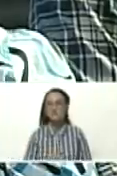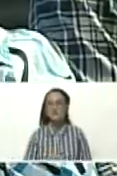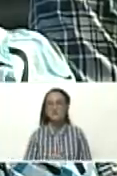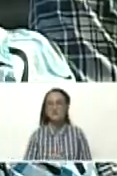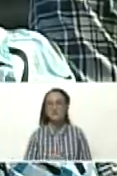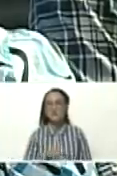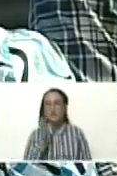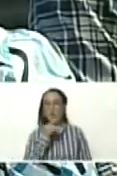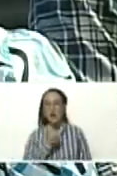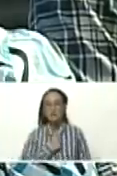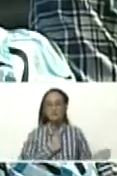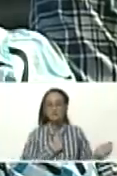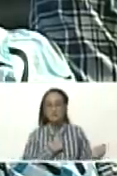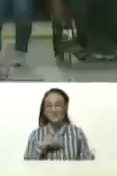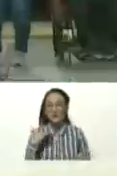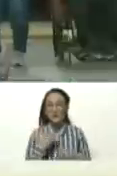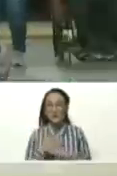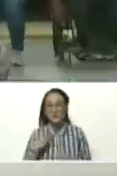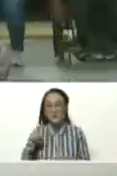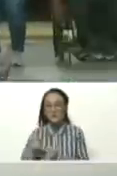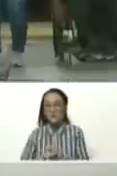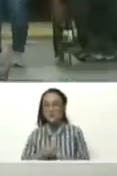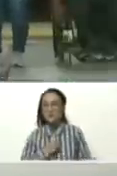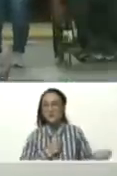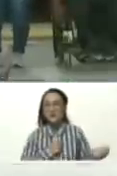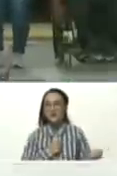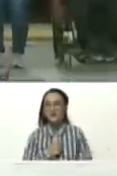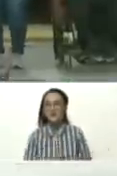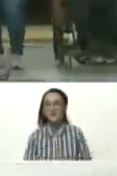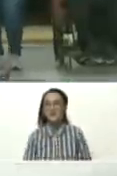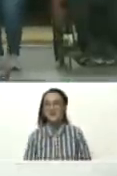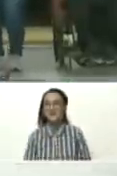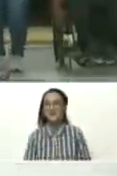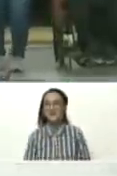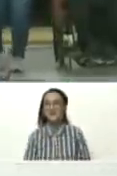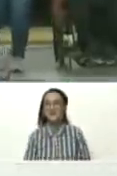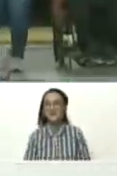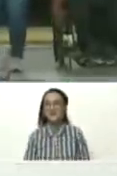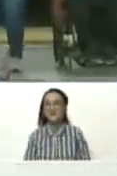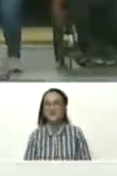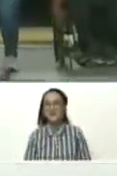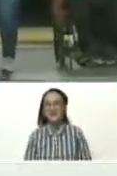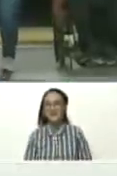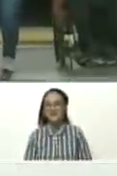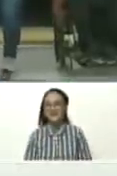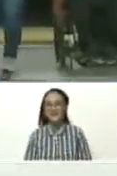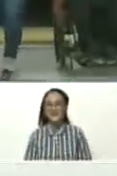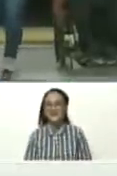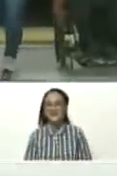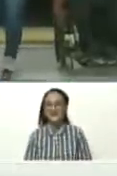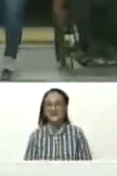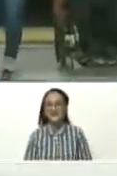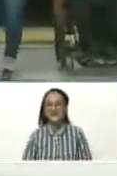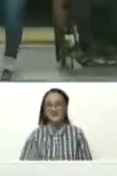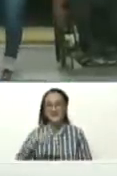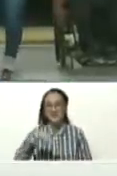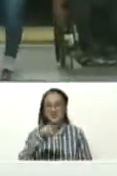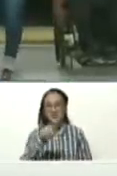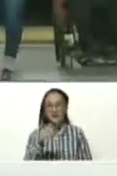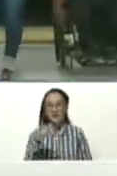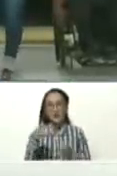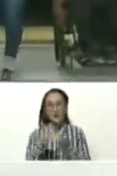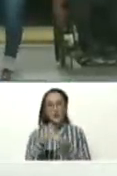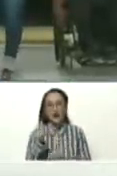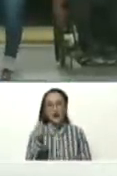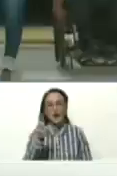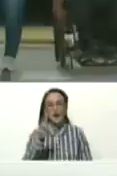baile tanto como mi catirrucia Silita. ¿Ah? Bueno, fíjense ustedes, allá en el sector Aragüita, me